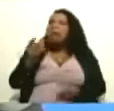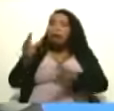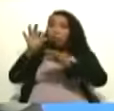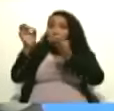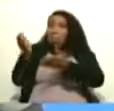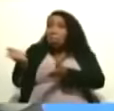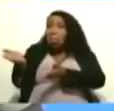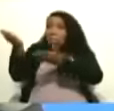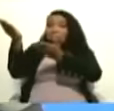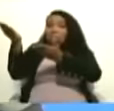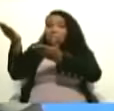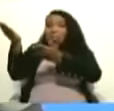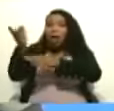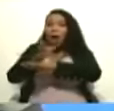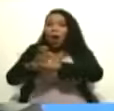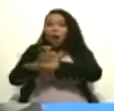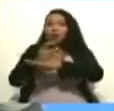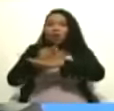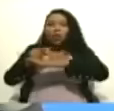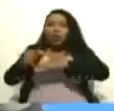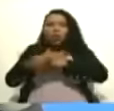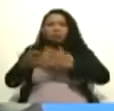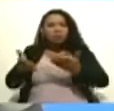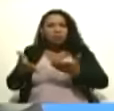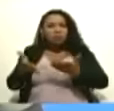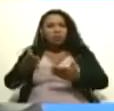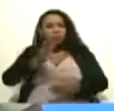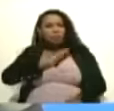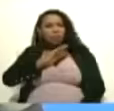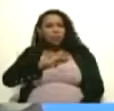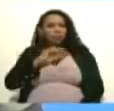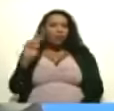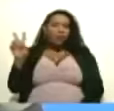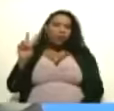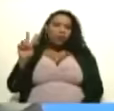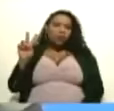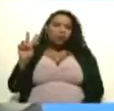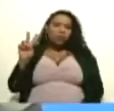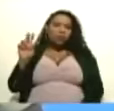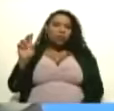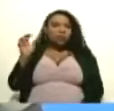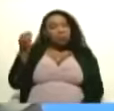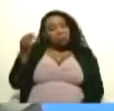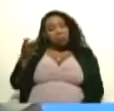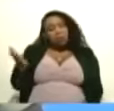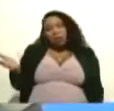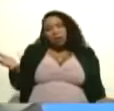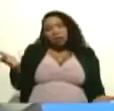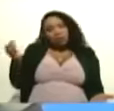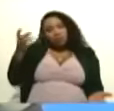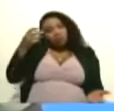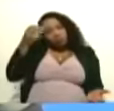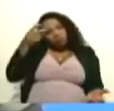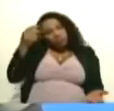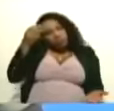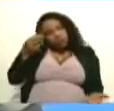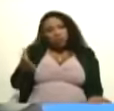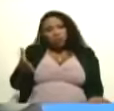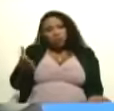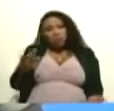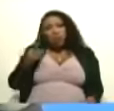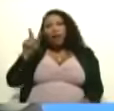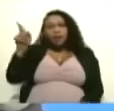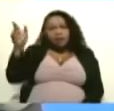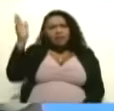ese titular al gobierno de Guyana los de Venezuela no creo no creo él